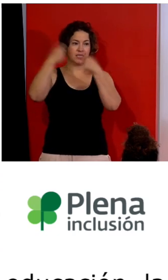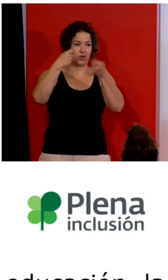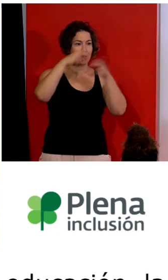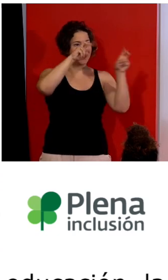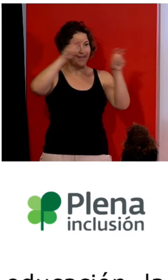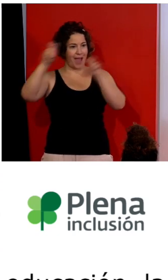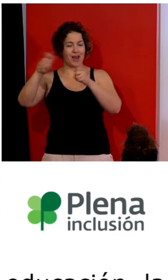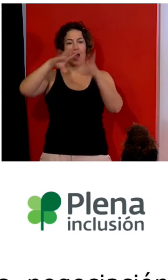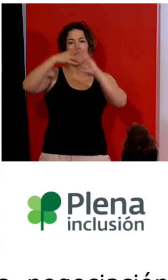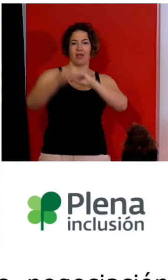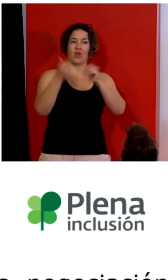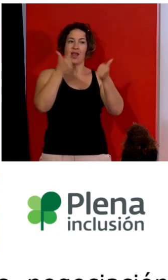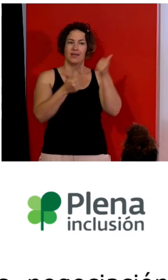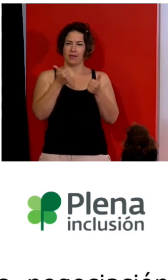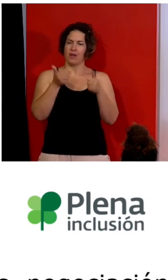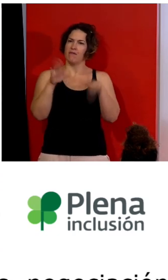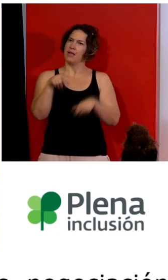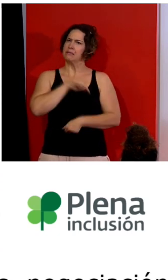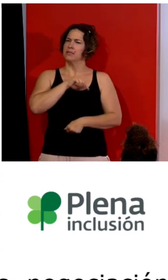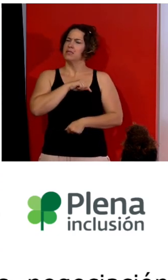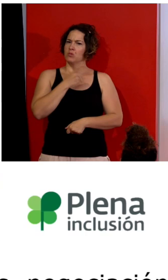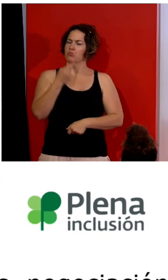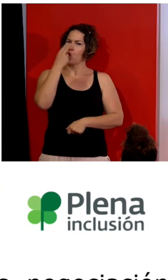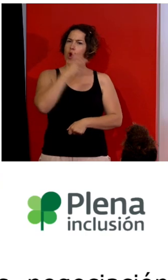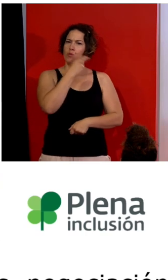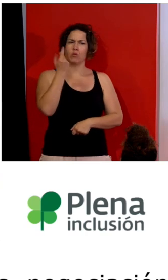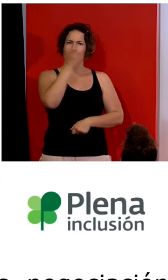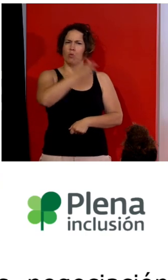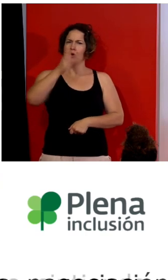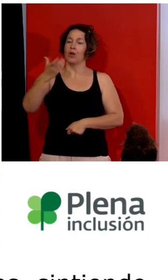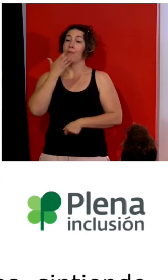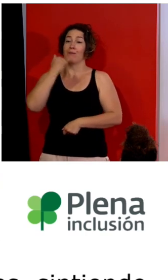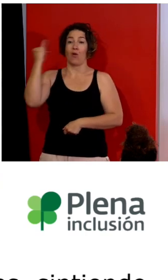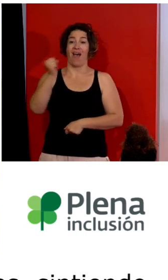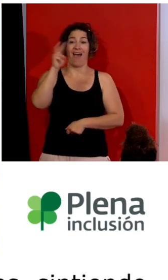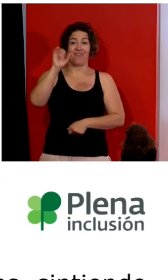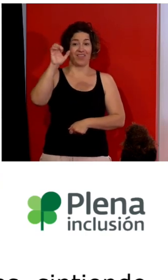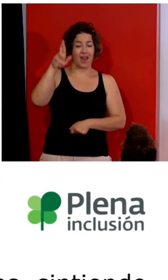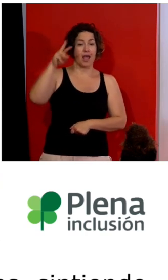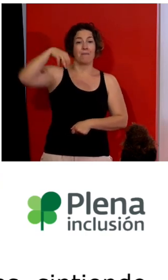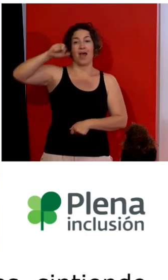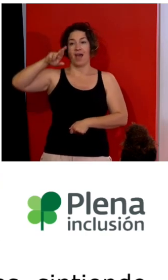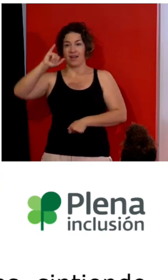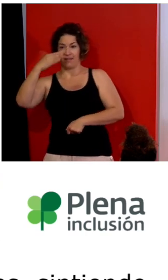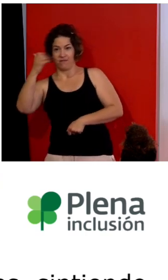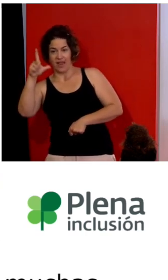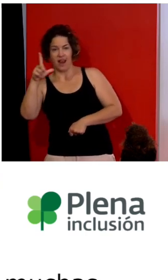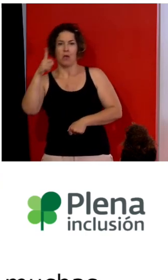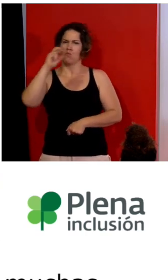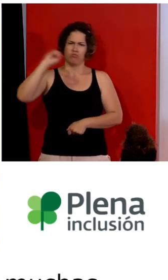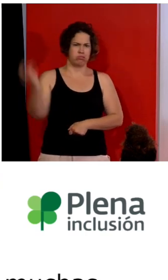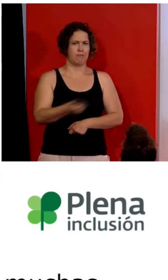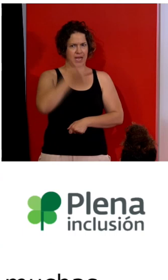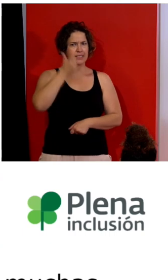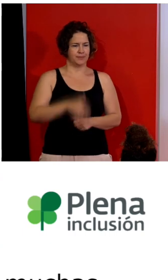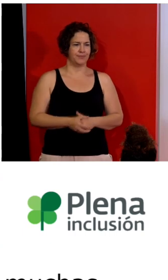de exámenes, sintiendo en todo momento el compromiso de muchas personas, como Javier, como Maribel y muchos más.